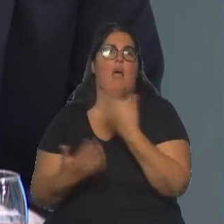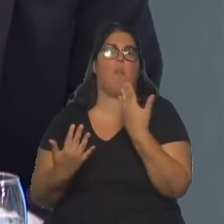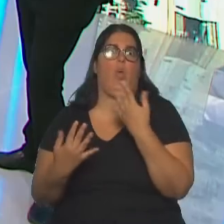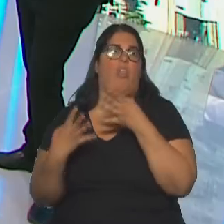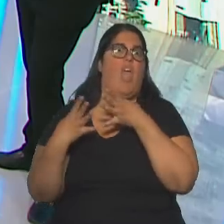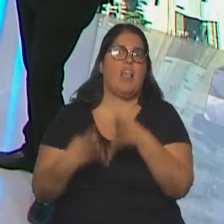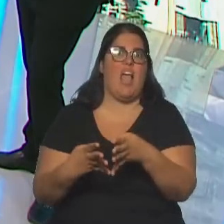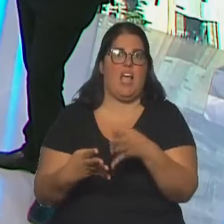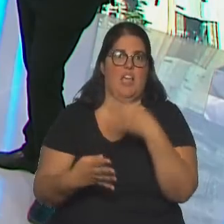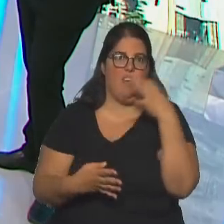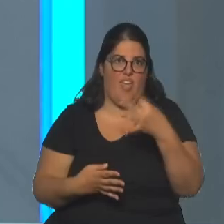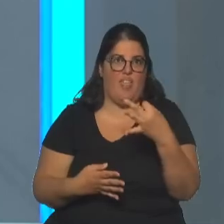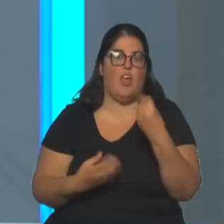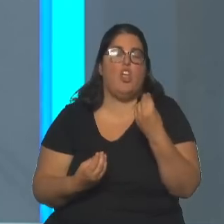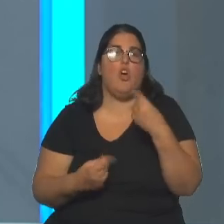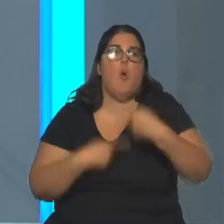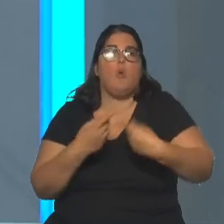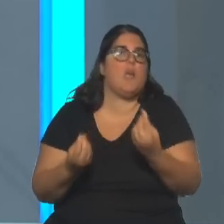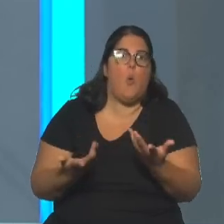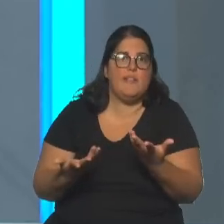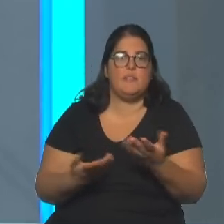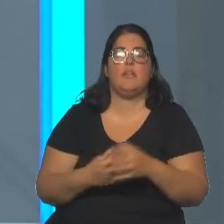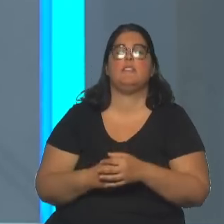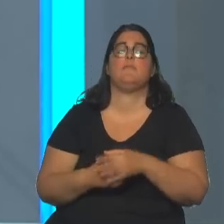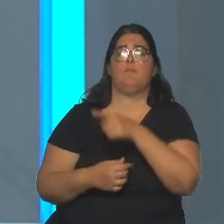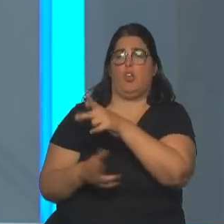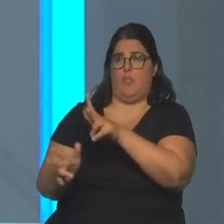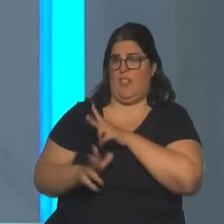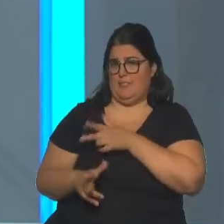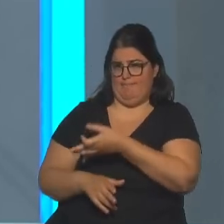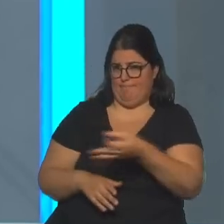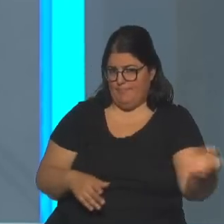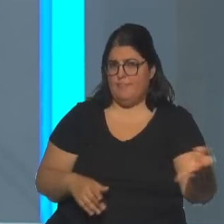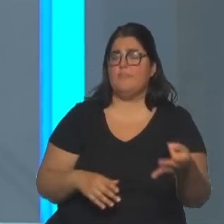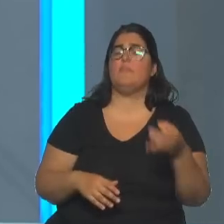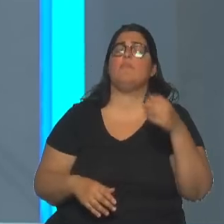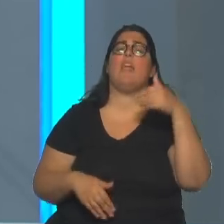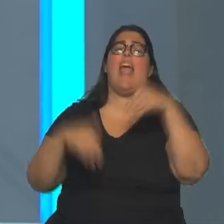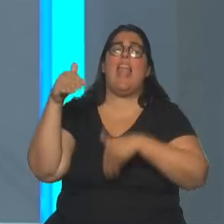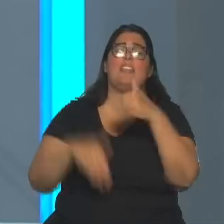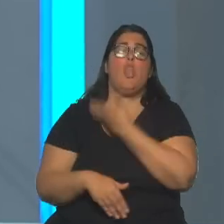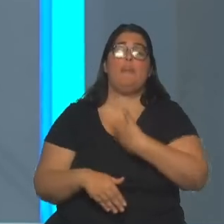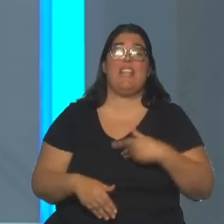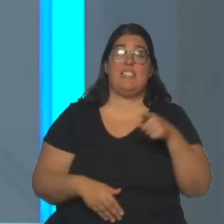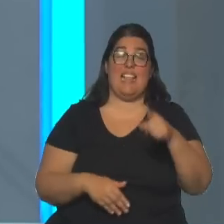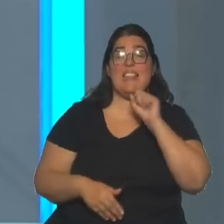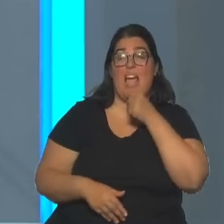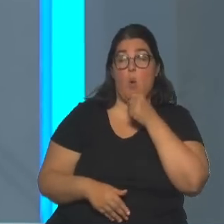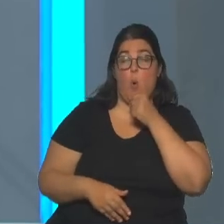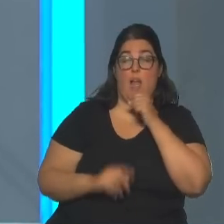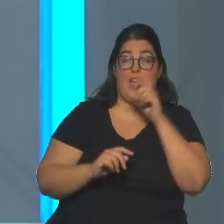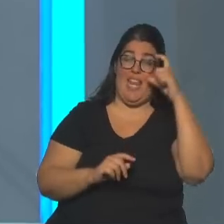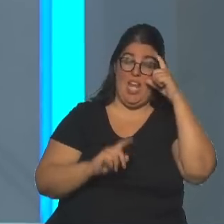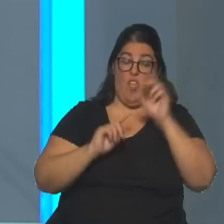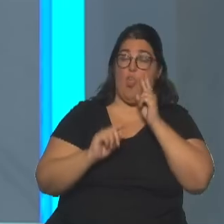armado verdaderamente? Tal como decís, yo percibo que las elecciones presidenciales en Taiwán en enero